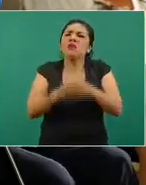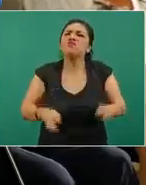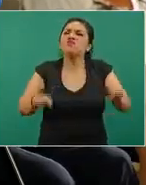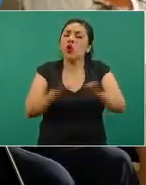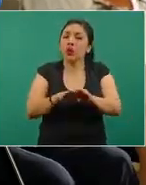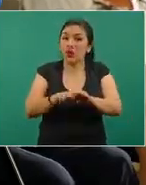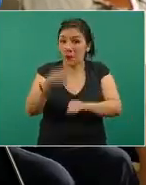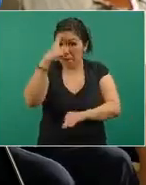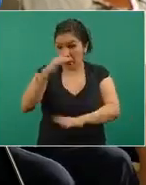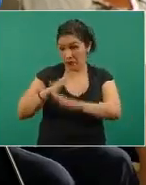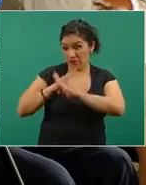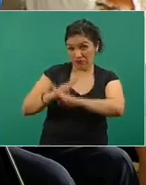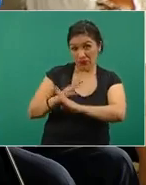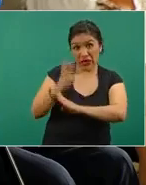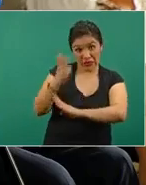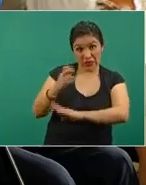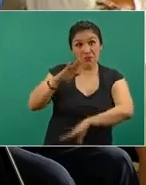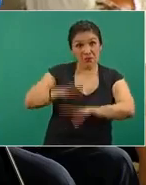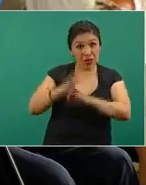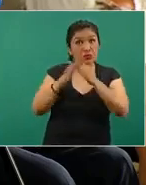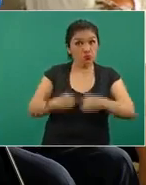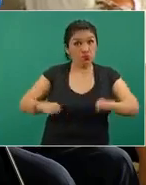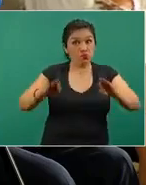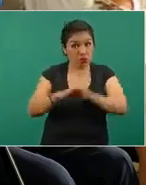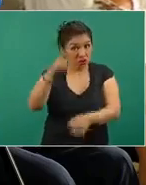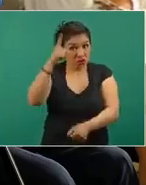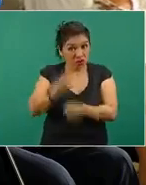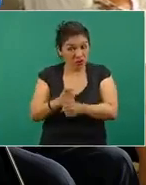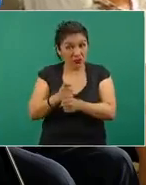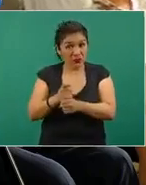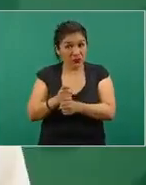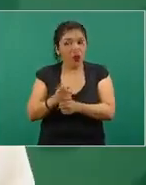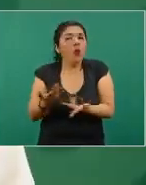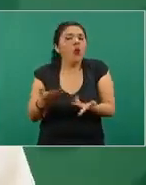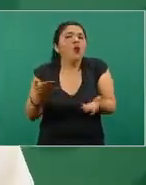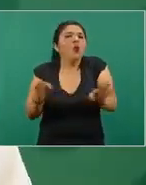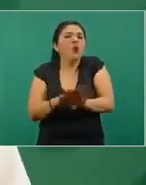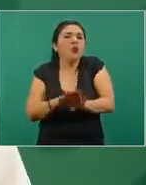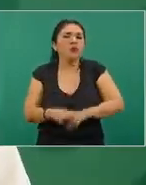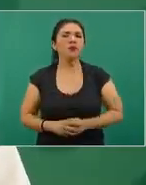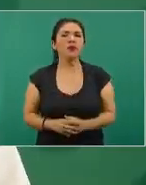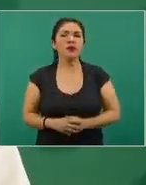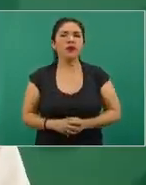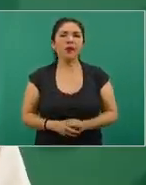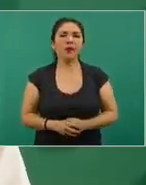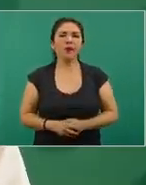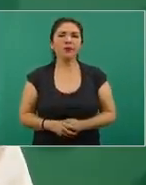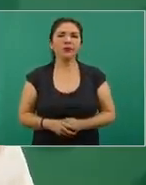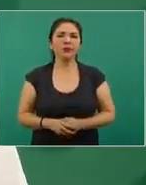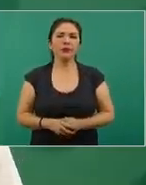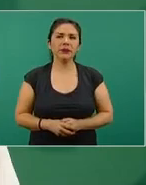inmunidad efectiva, ¿eso es lo más sobresaliente de cada biológico? Sí,